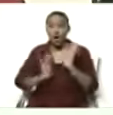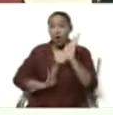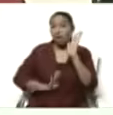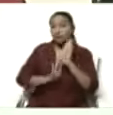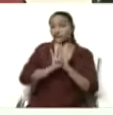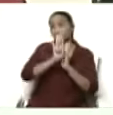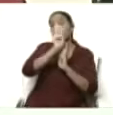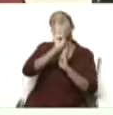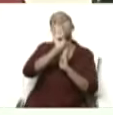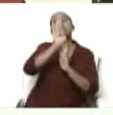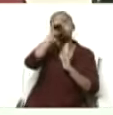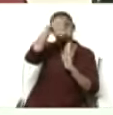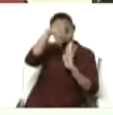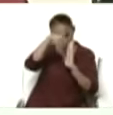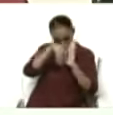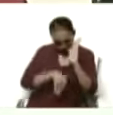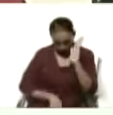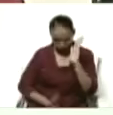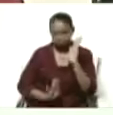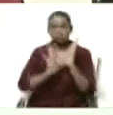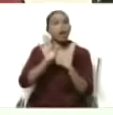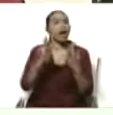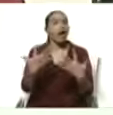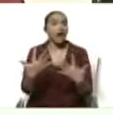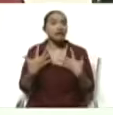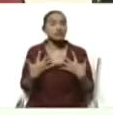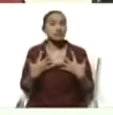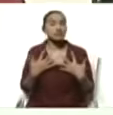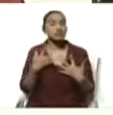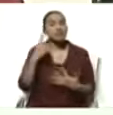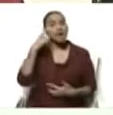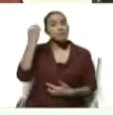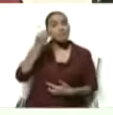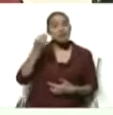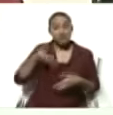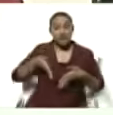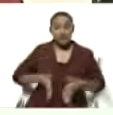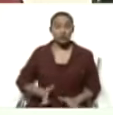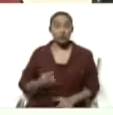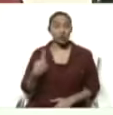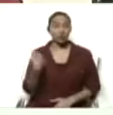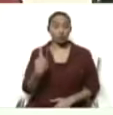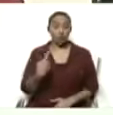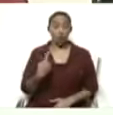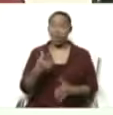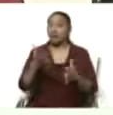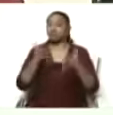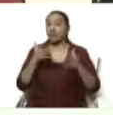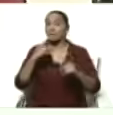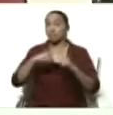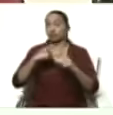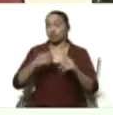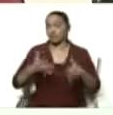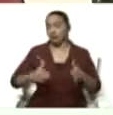fallidos quien crea que nació solo para tener eh éxito bueno va a chocar con la realidad